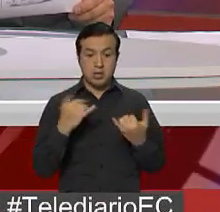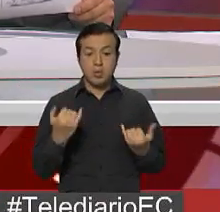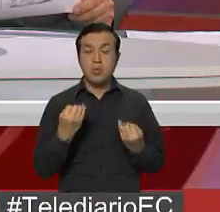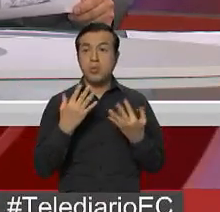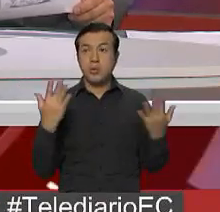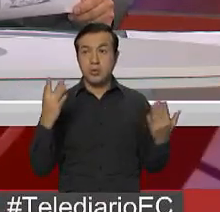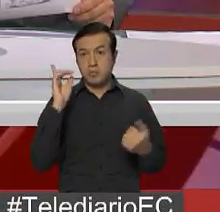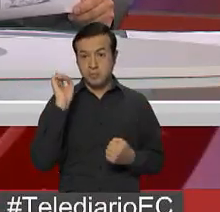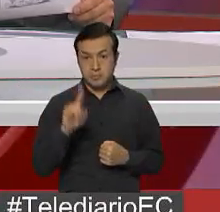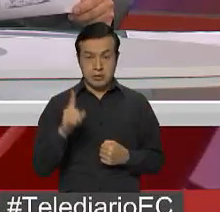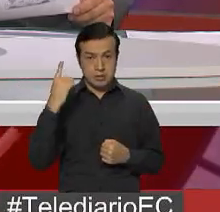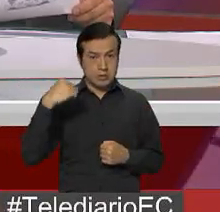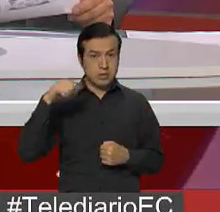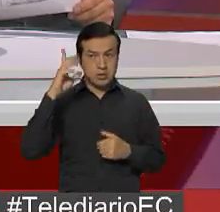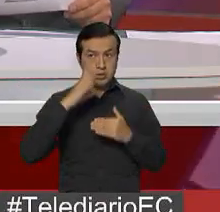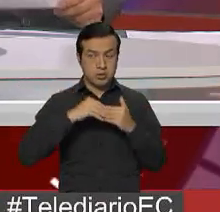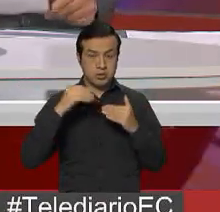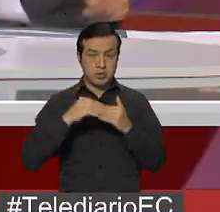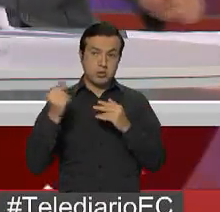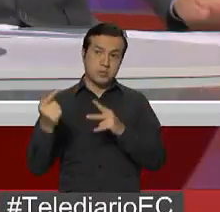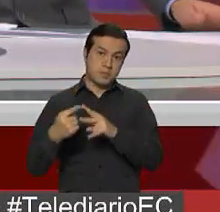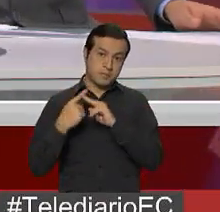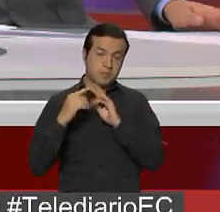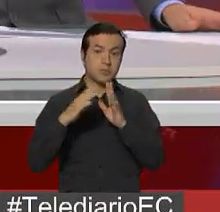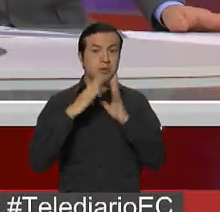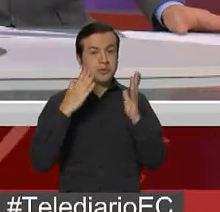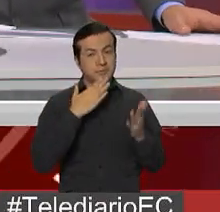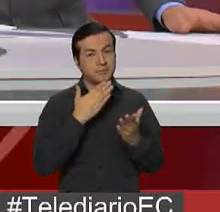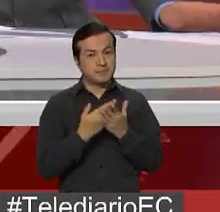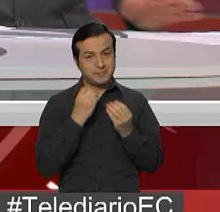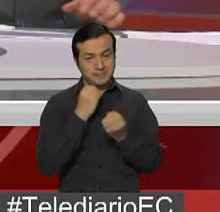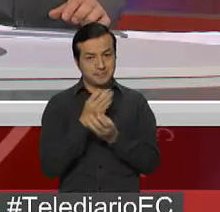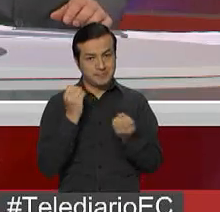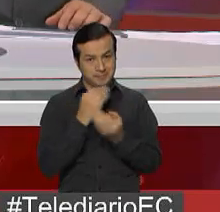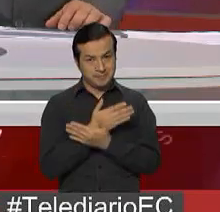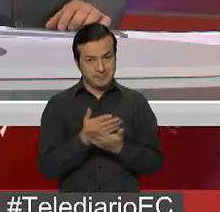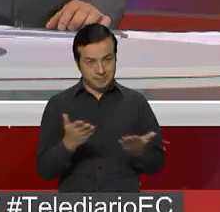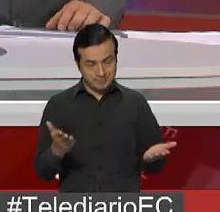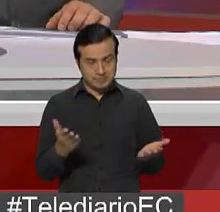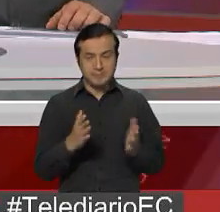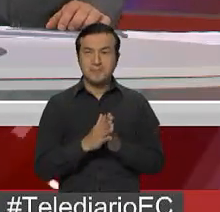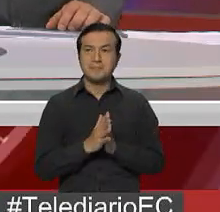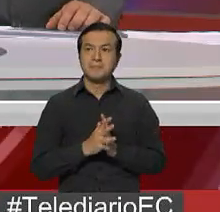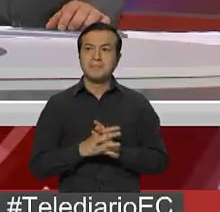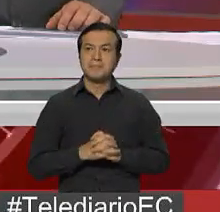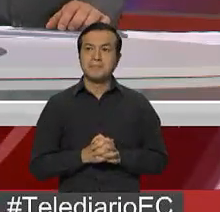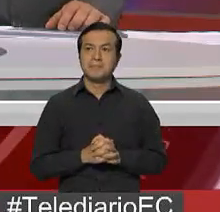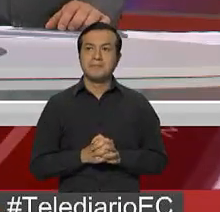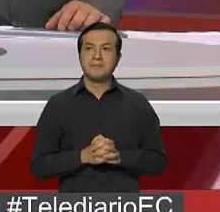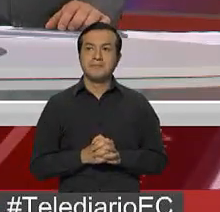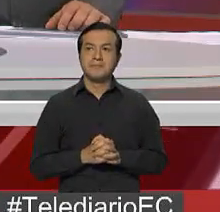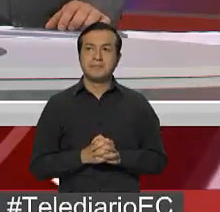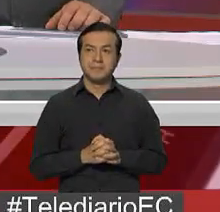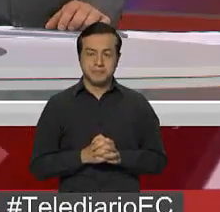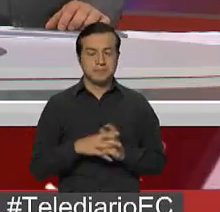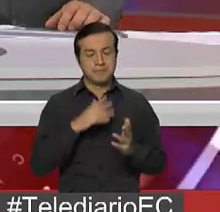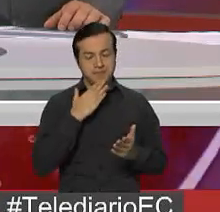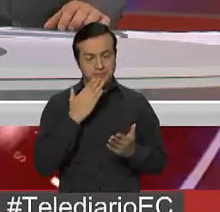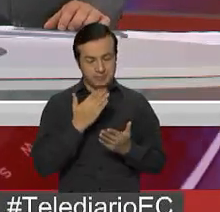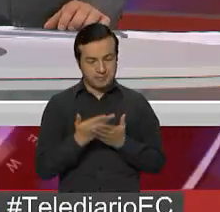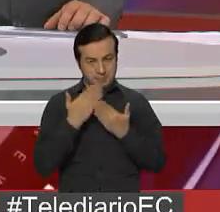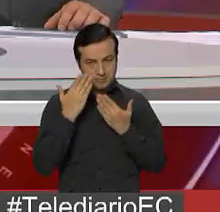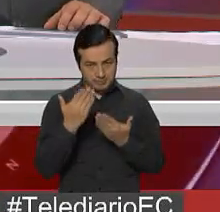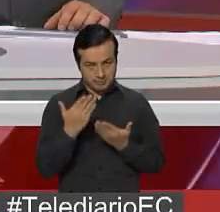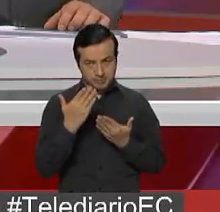alrededor de mil millones de dólares muchas gracias superintendente por la información compartida en este espacio muchas gracias a